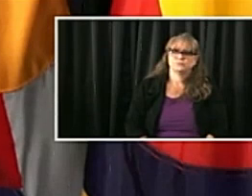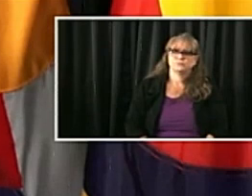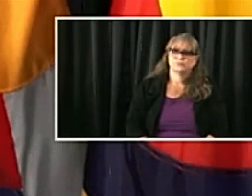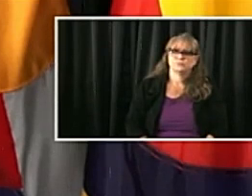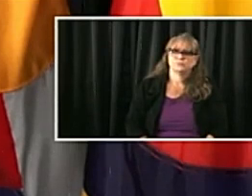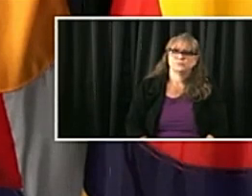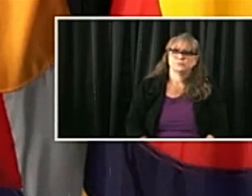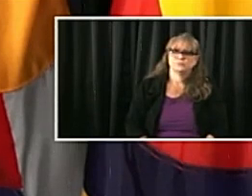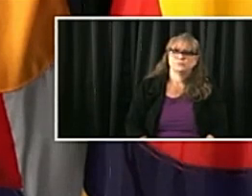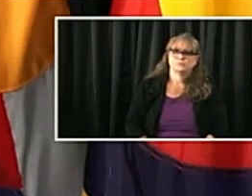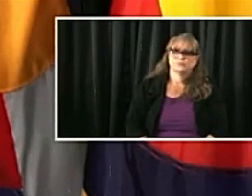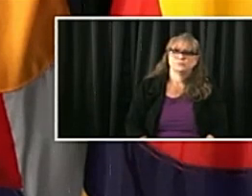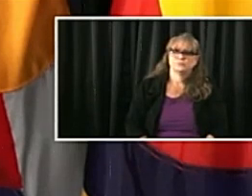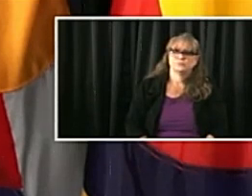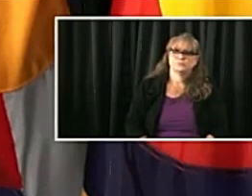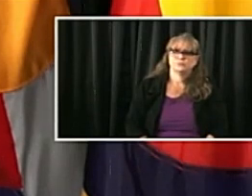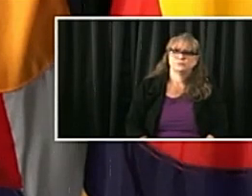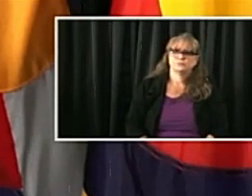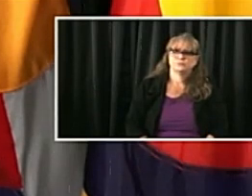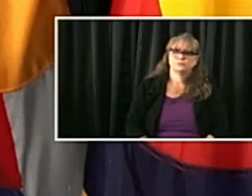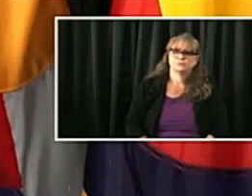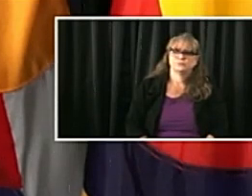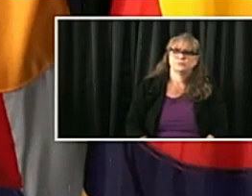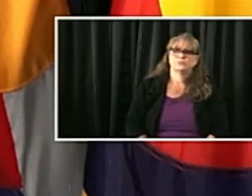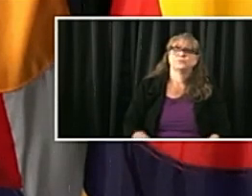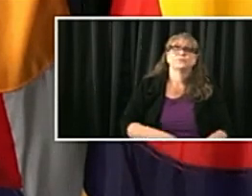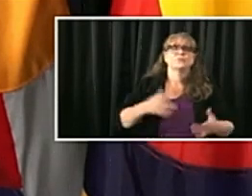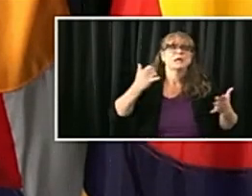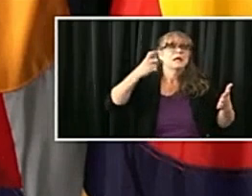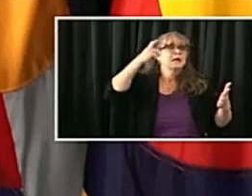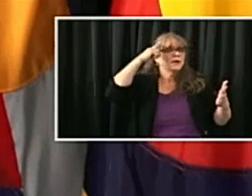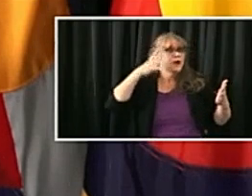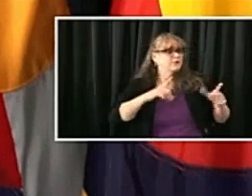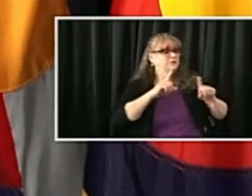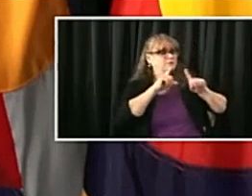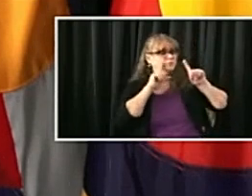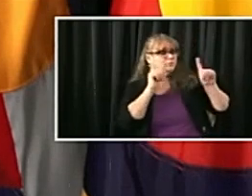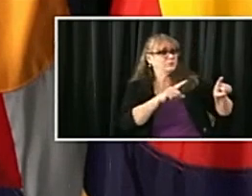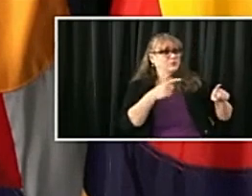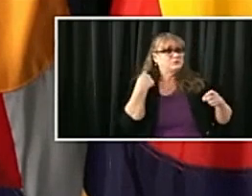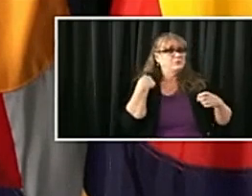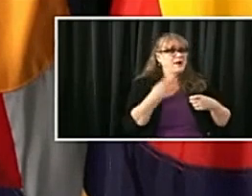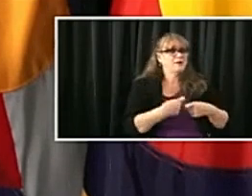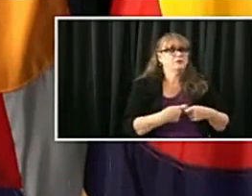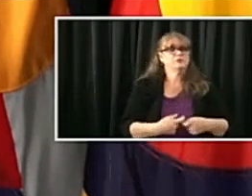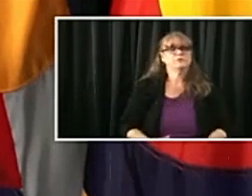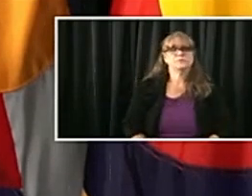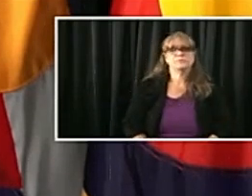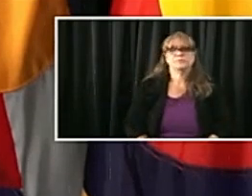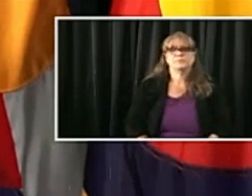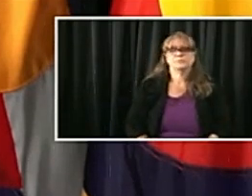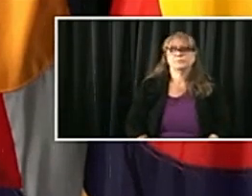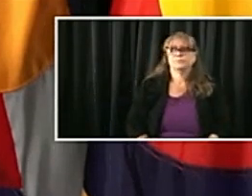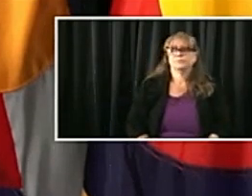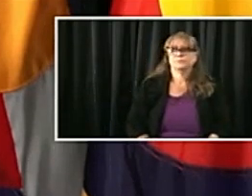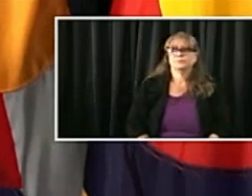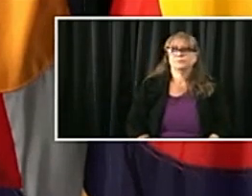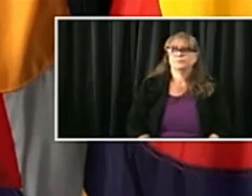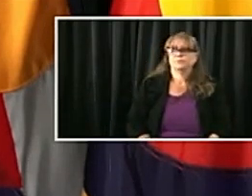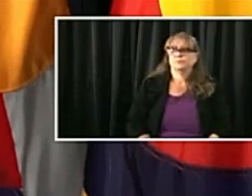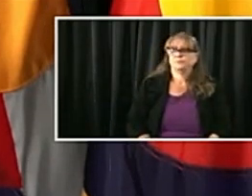lugar? Nuestro Departamento de Salud está investigándolo y está en contacto con Tri-County